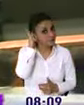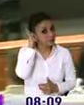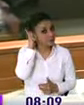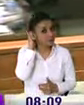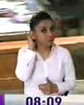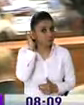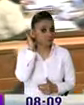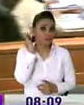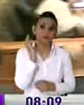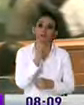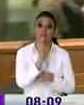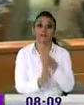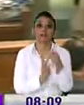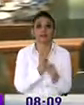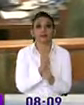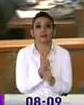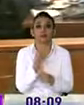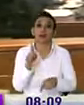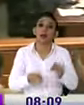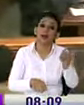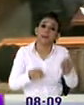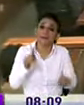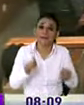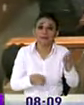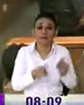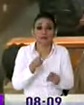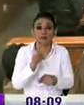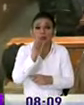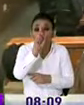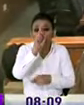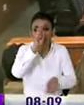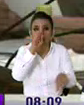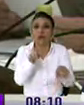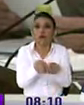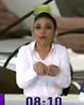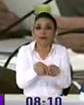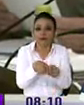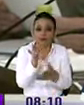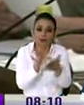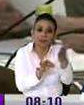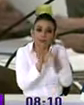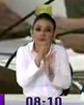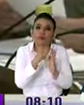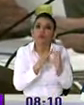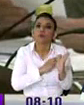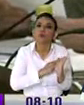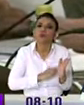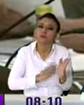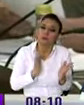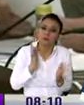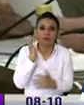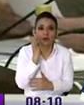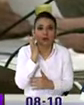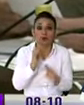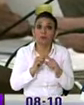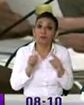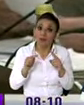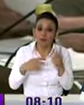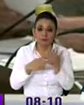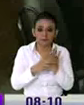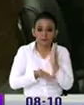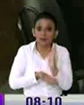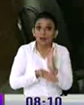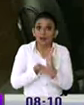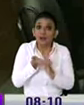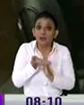Durante 3 años, pocas veces ha existido un solo criterio para la aprobación de una ordenanza municipal. Sin embargo, el análisis del alza de pasajes